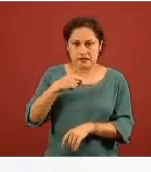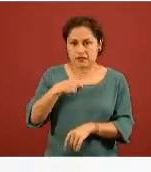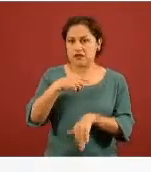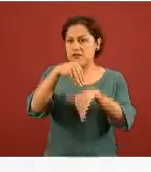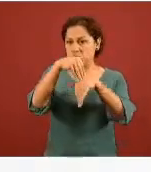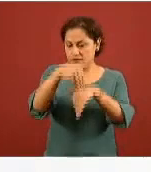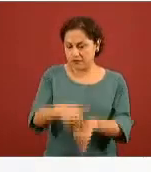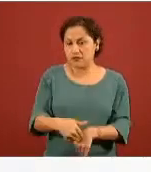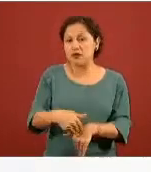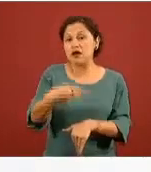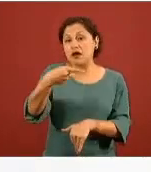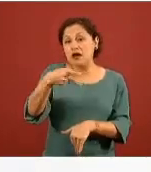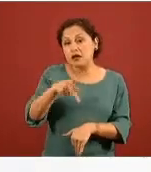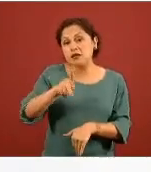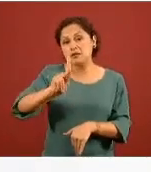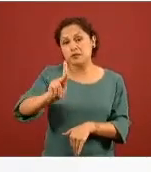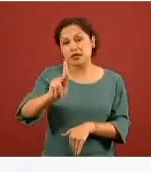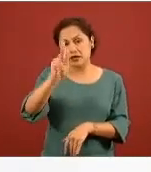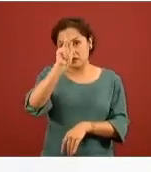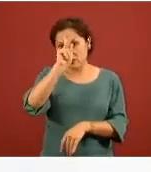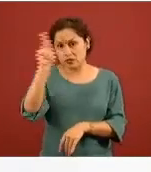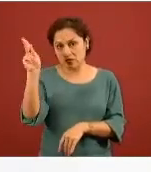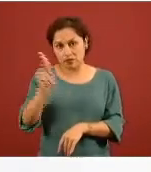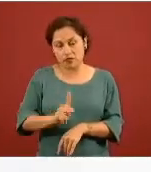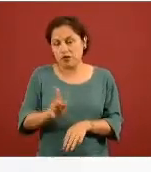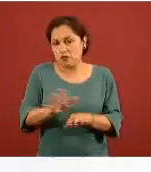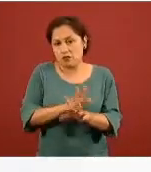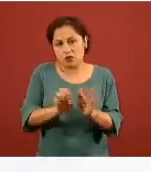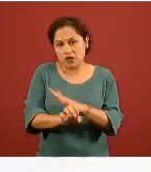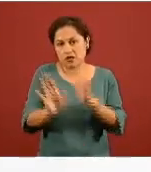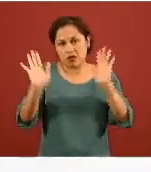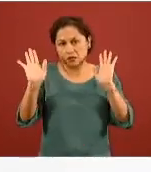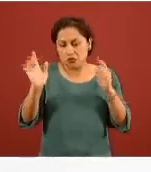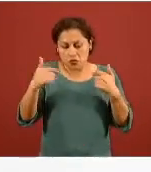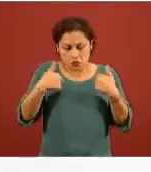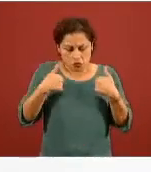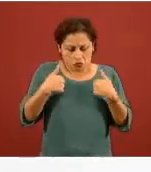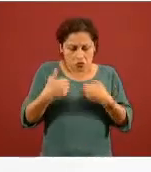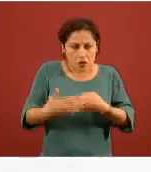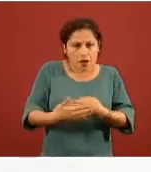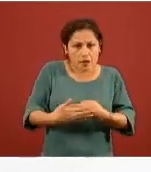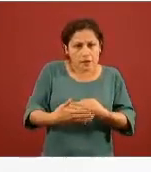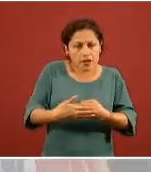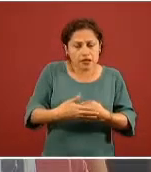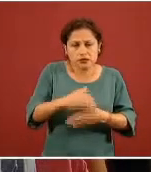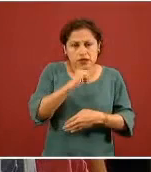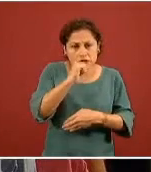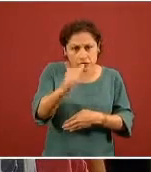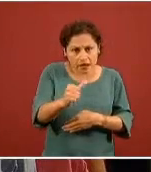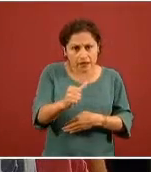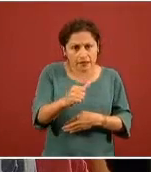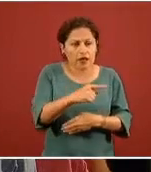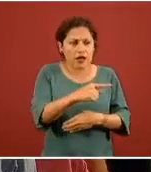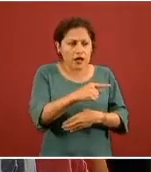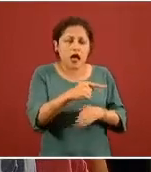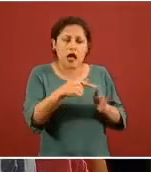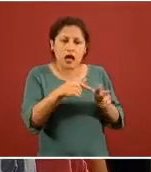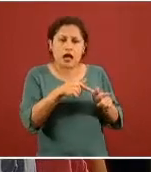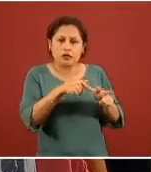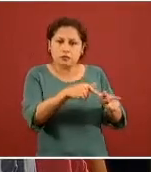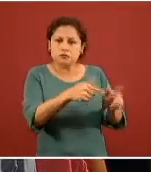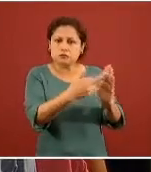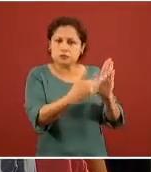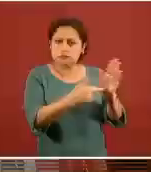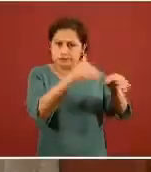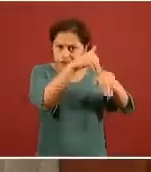persona que no estuviera embarazada, puede una mujer embarazada estar en